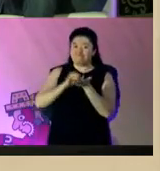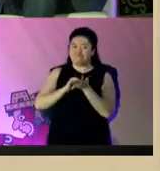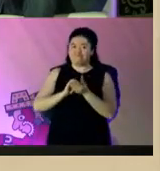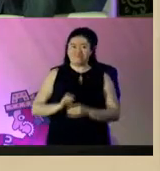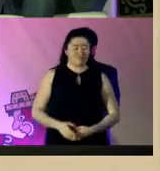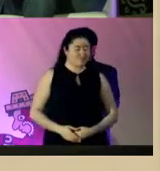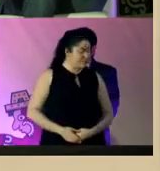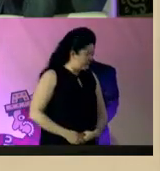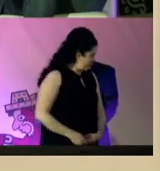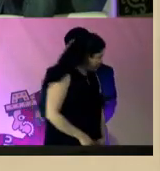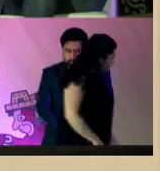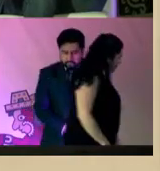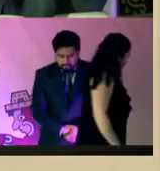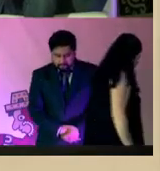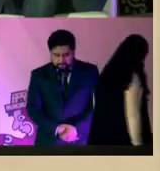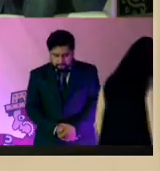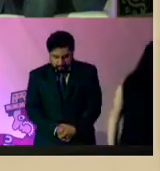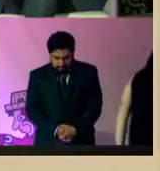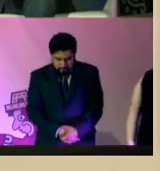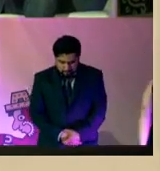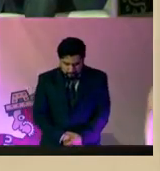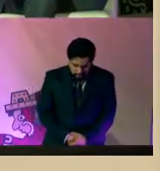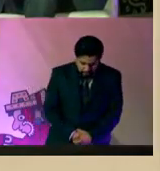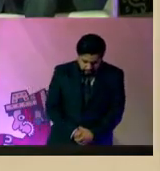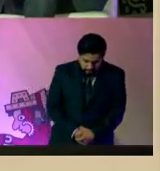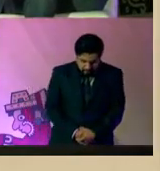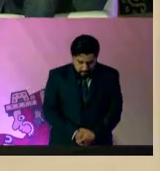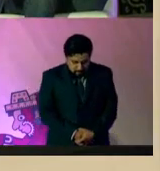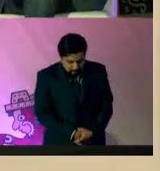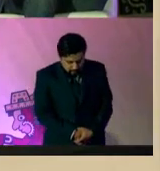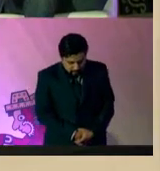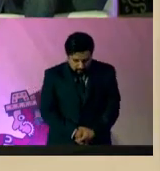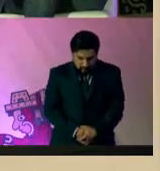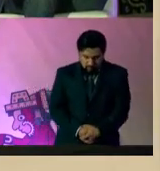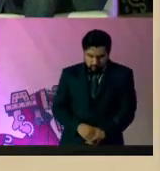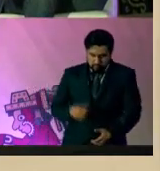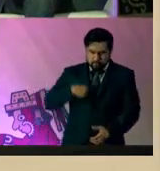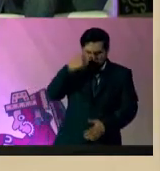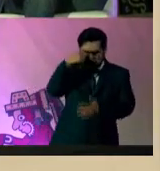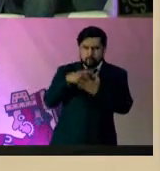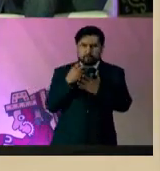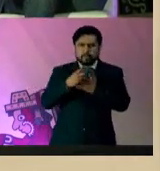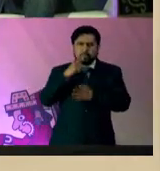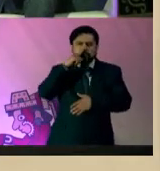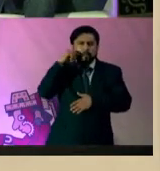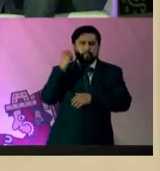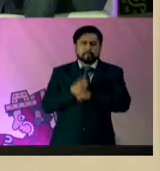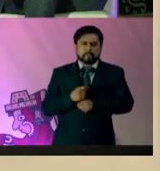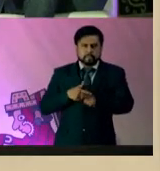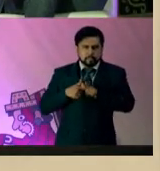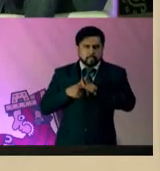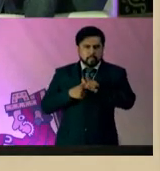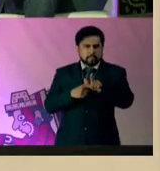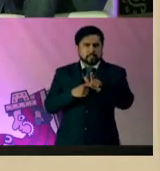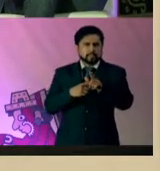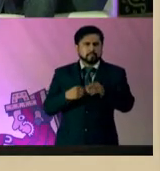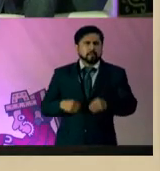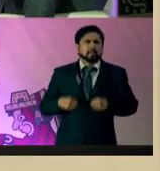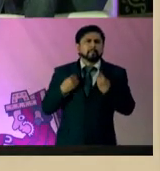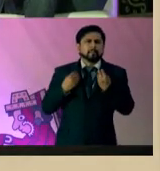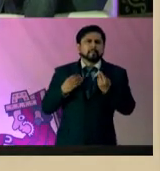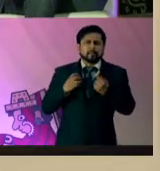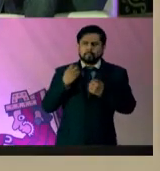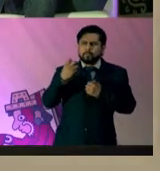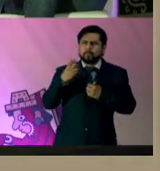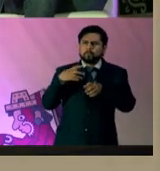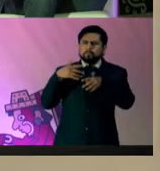eso este grito que escuchamos en todas las marchas en todas las movilizaciones de que zapata